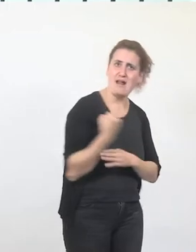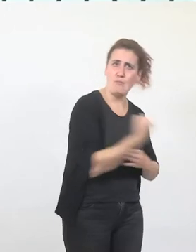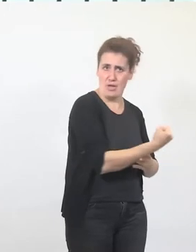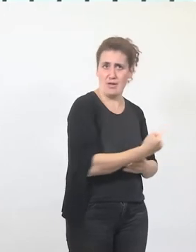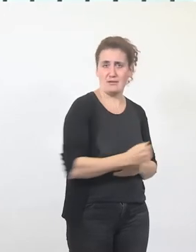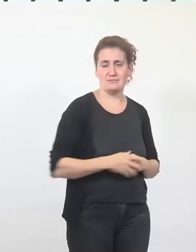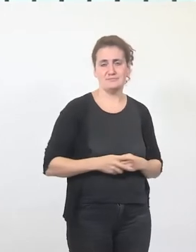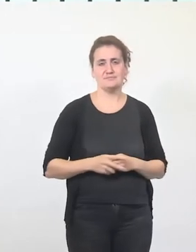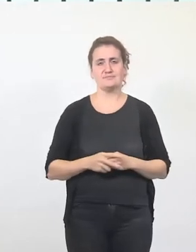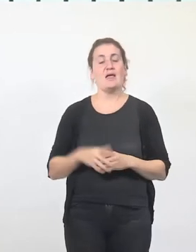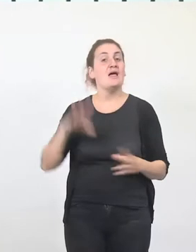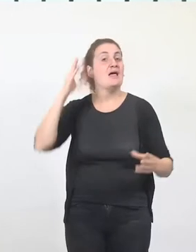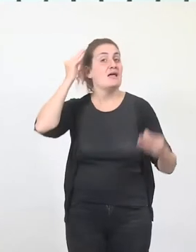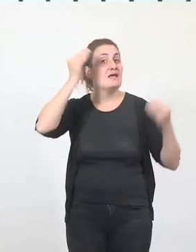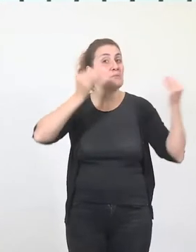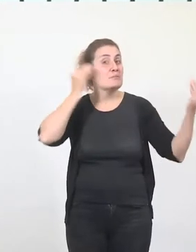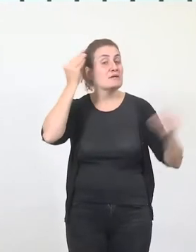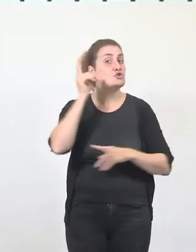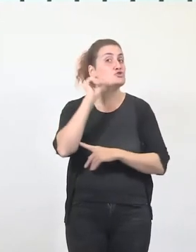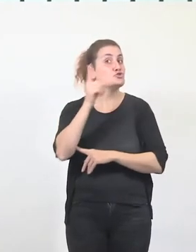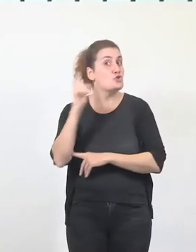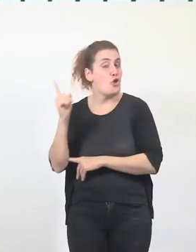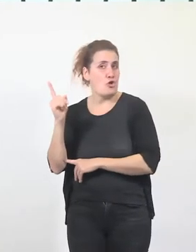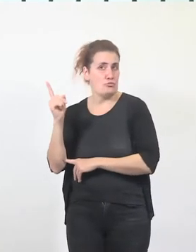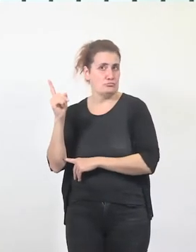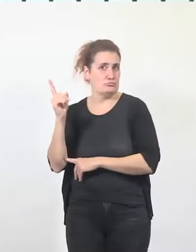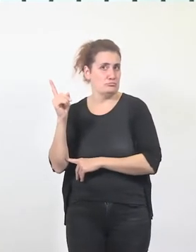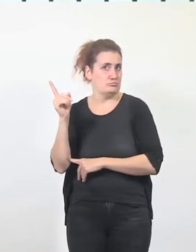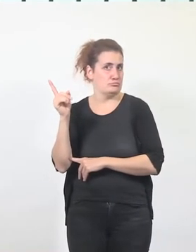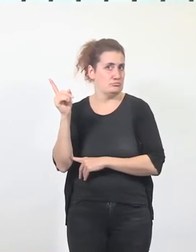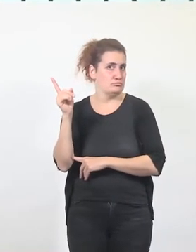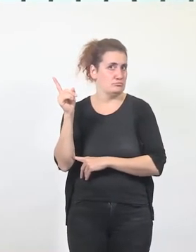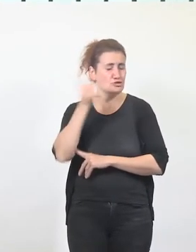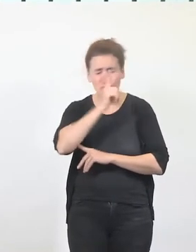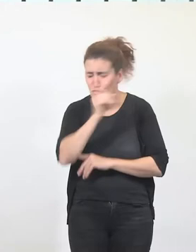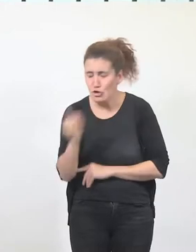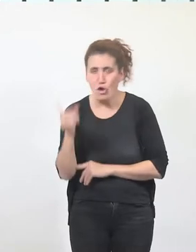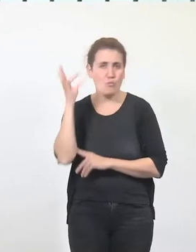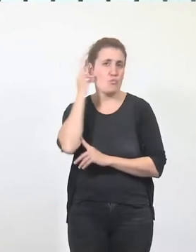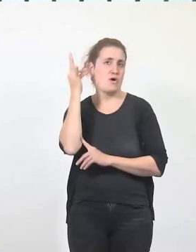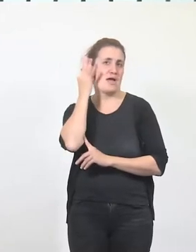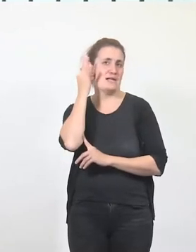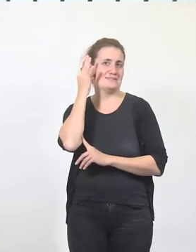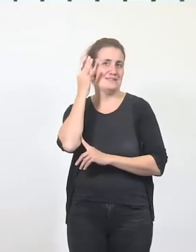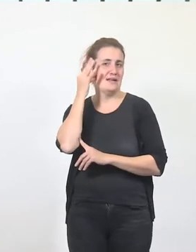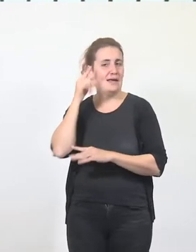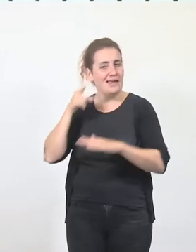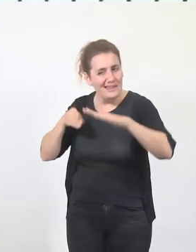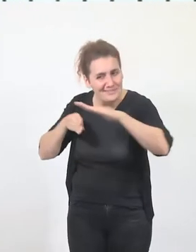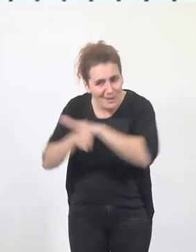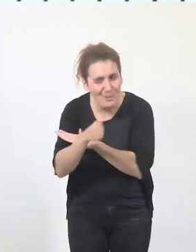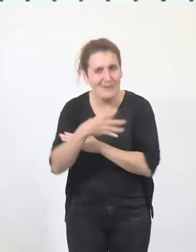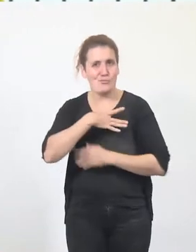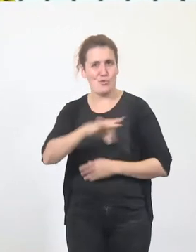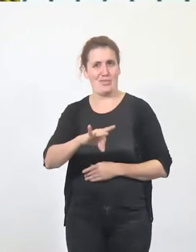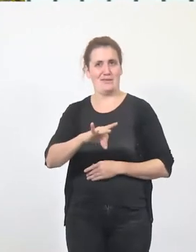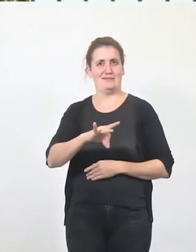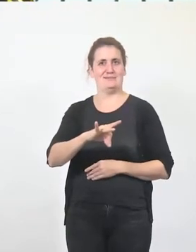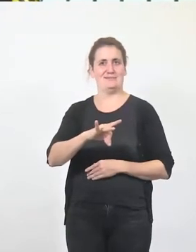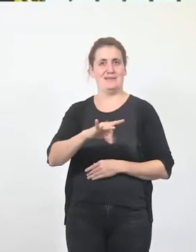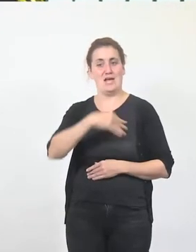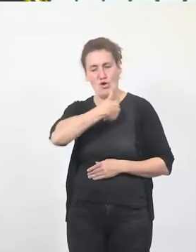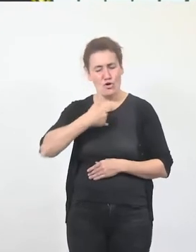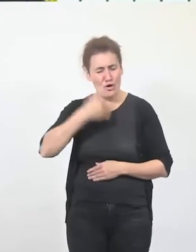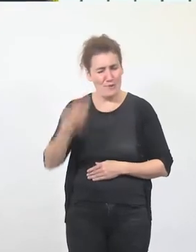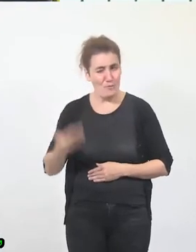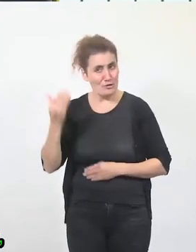apoyarlas. Y pienso que solo las mujeres pueden intervenir o pueden jugar un papel muy